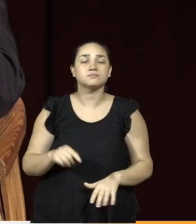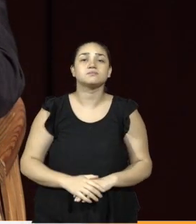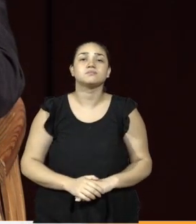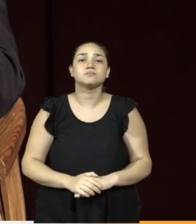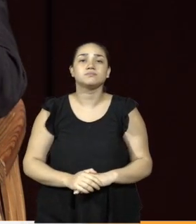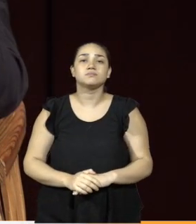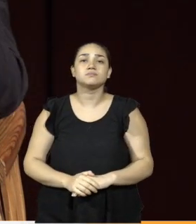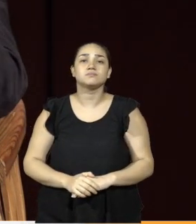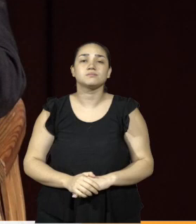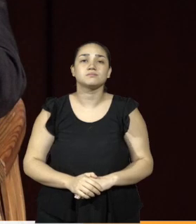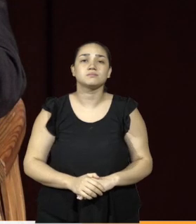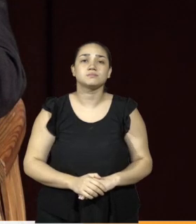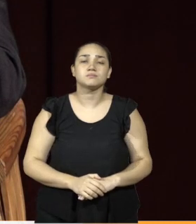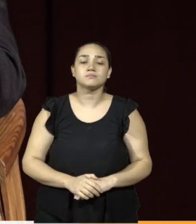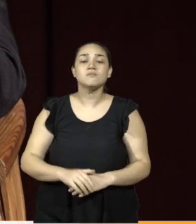bueno, tenemos